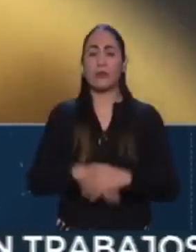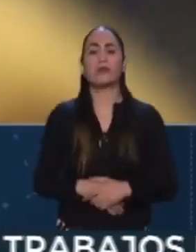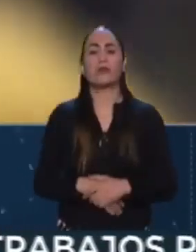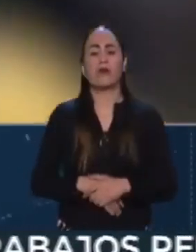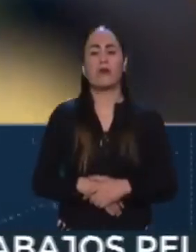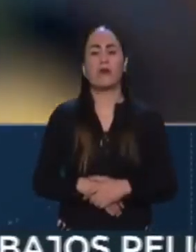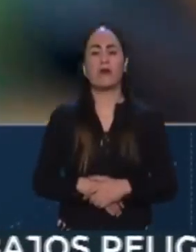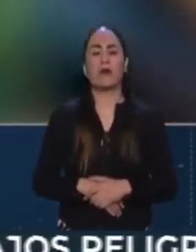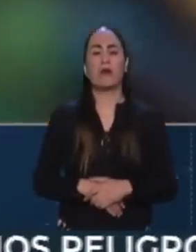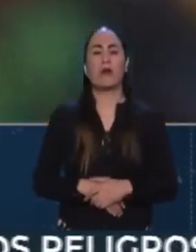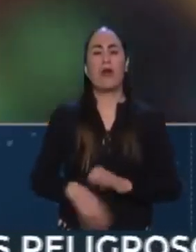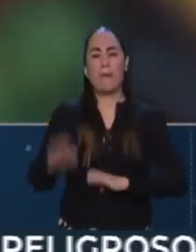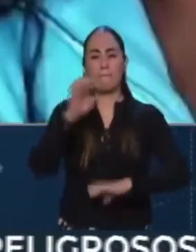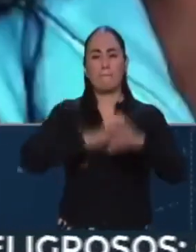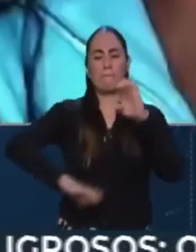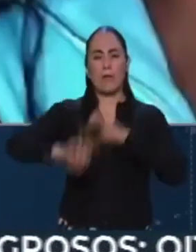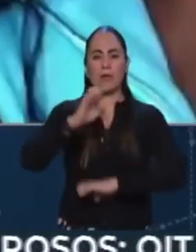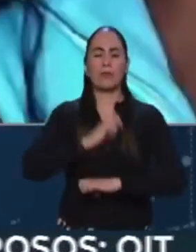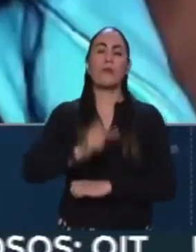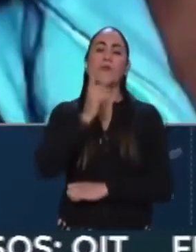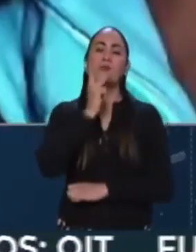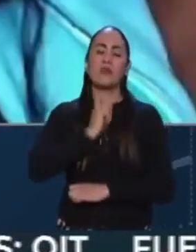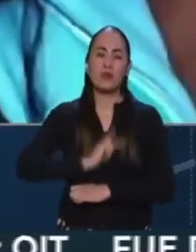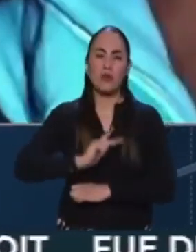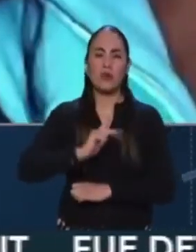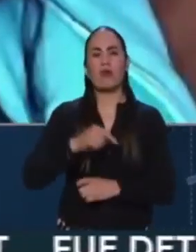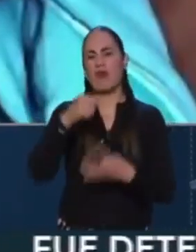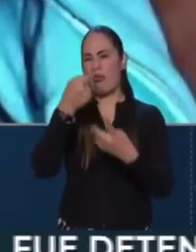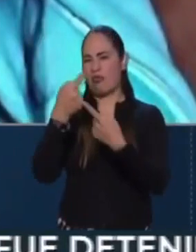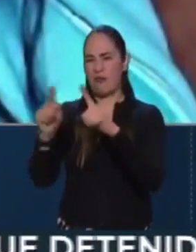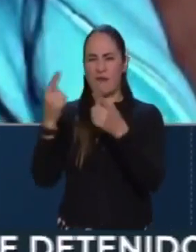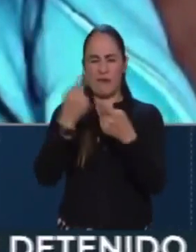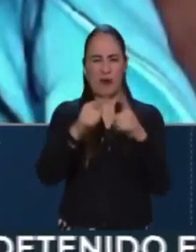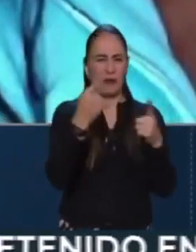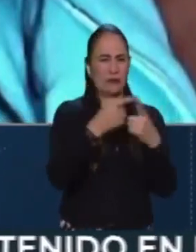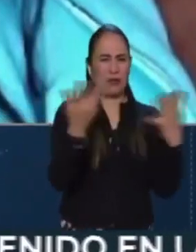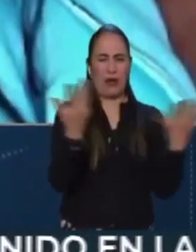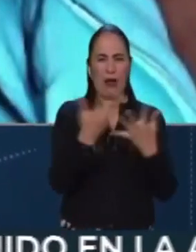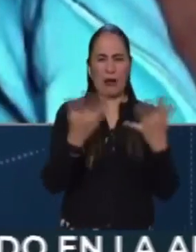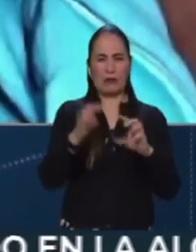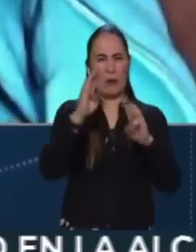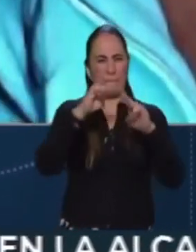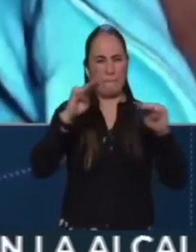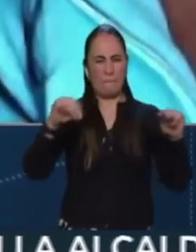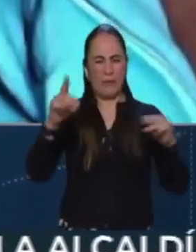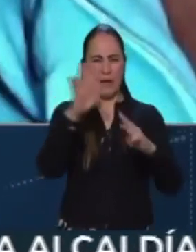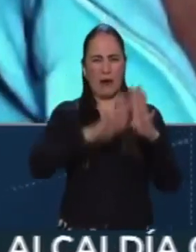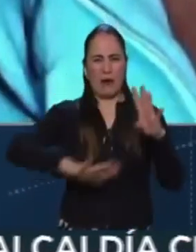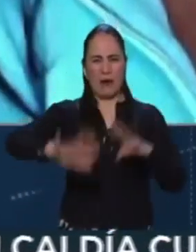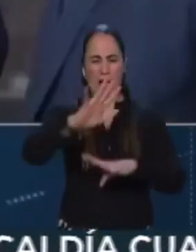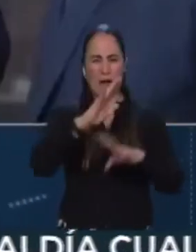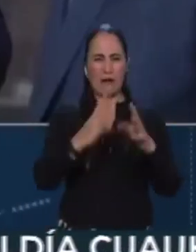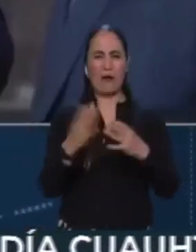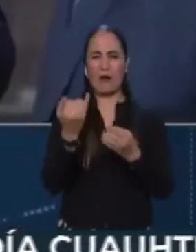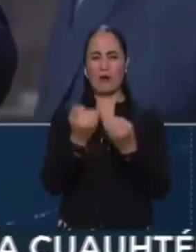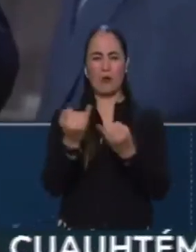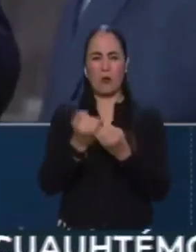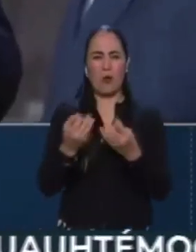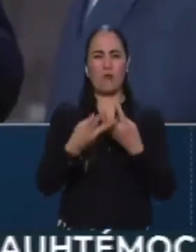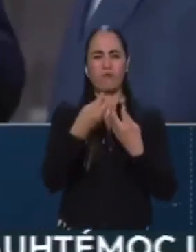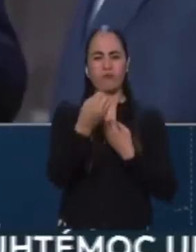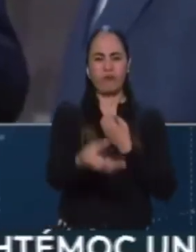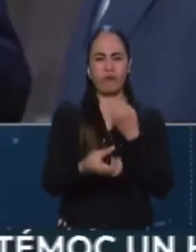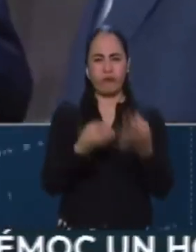las plantas petroleras, refinerías, todo el área de producción de plataformas y distribución,